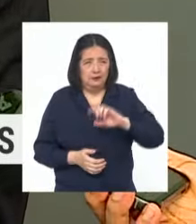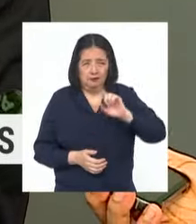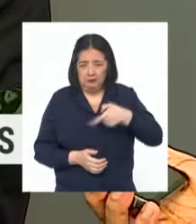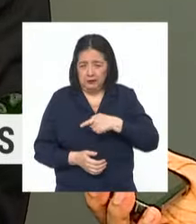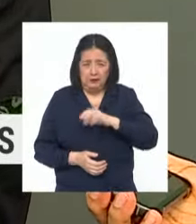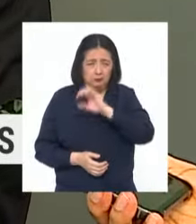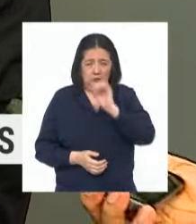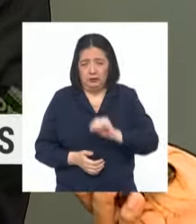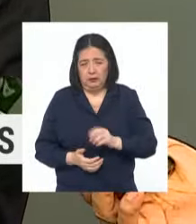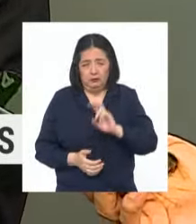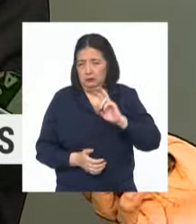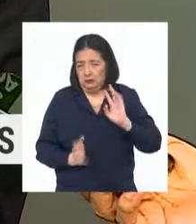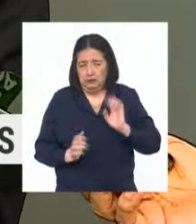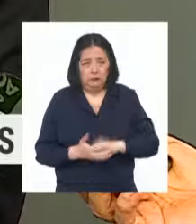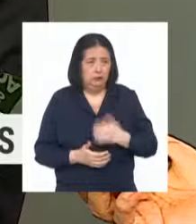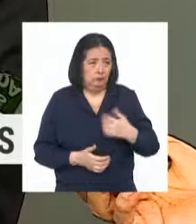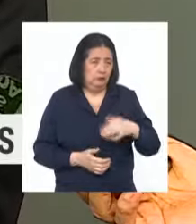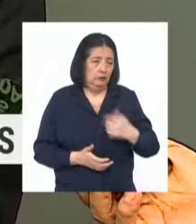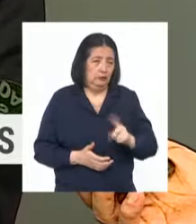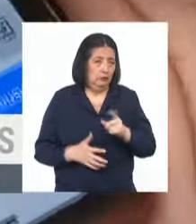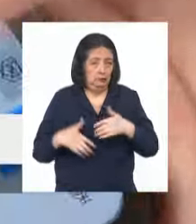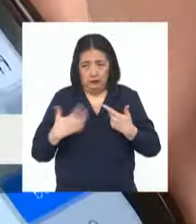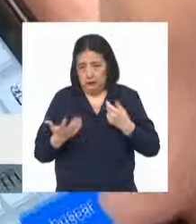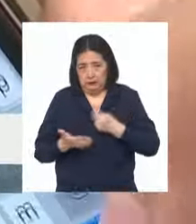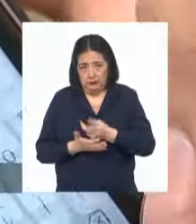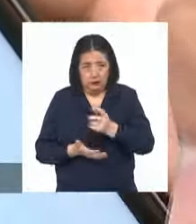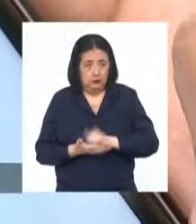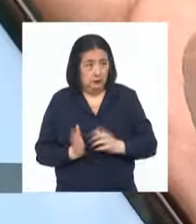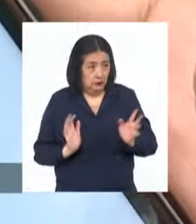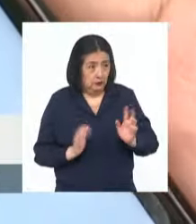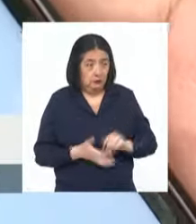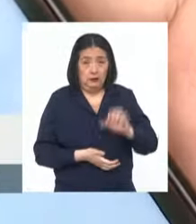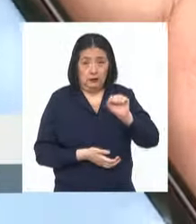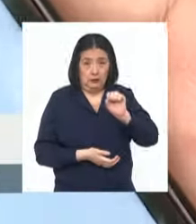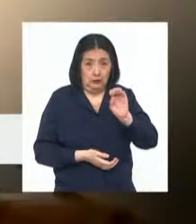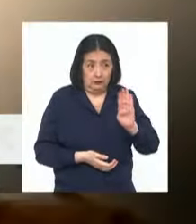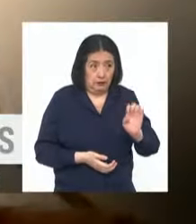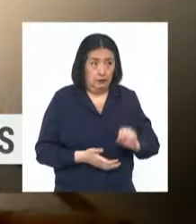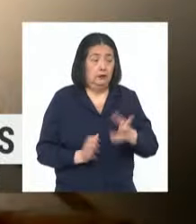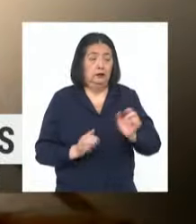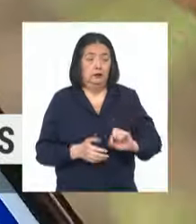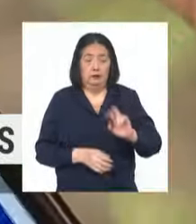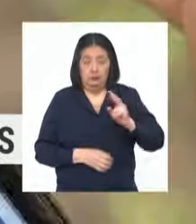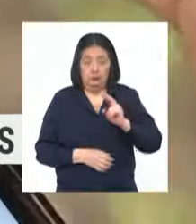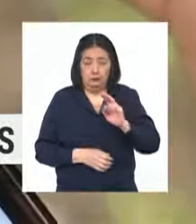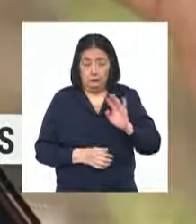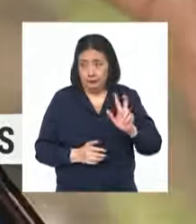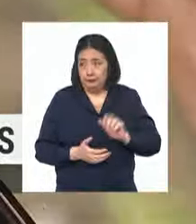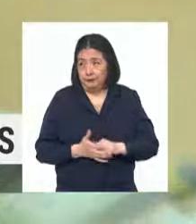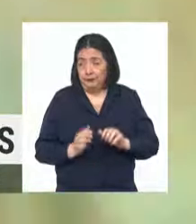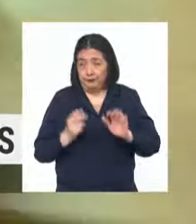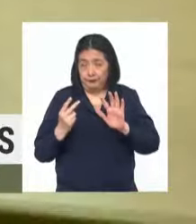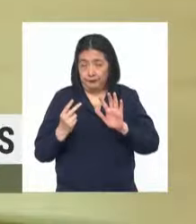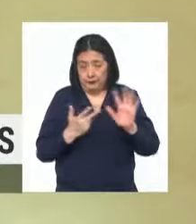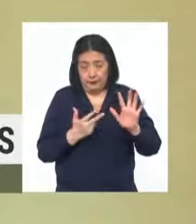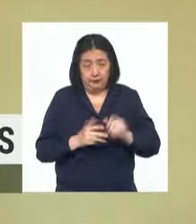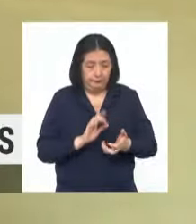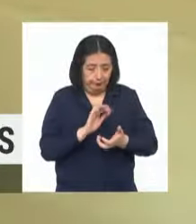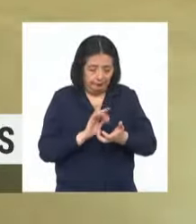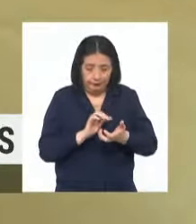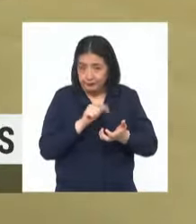1000%, 2000%, o sea, se convierte en un tema absolutamente impagable, ¿no? La autoridad reveló que en 2023 se han detectado 78